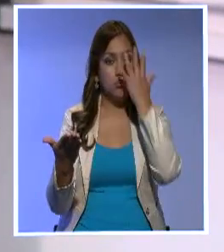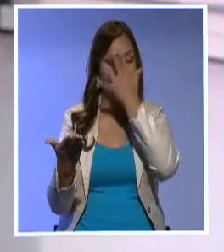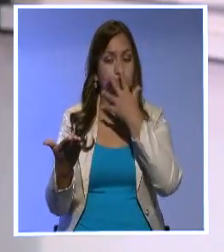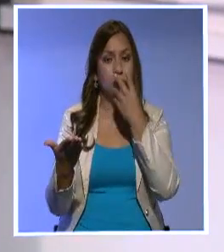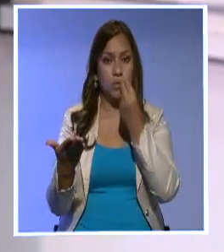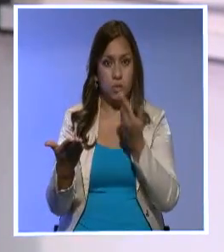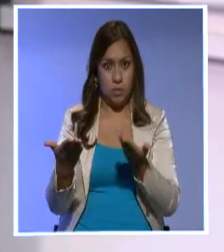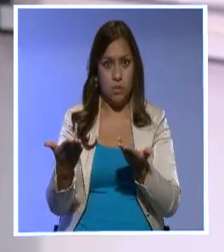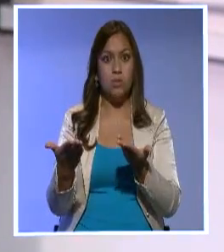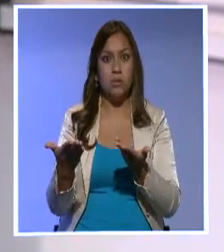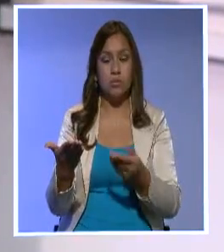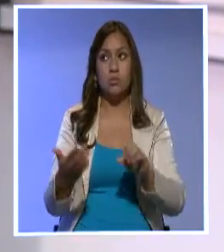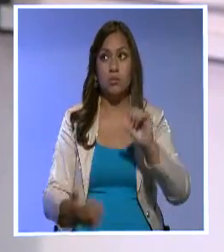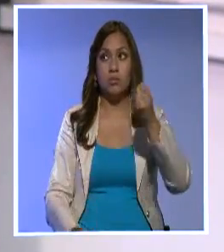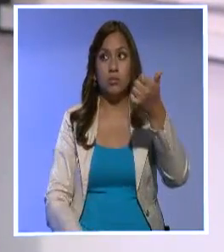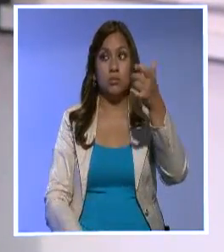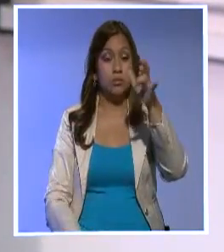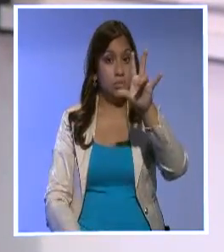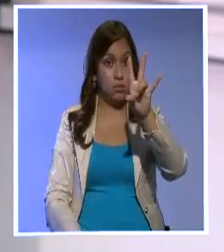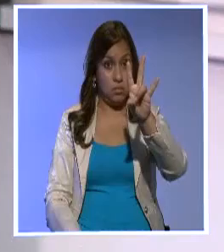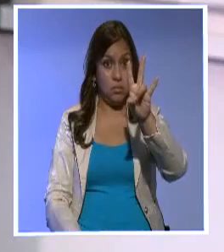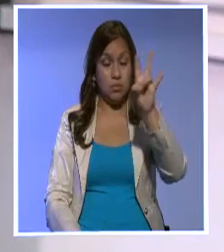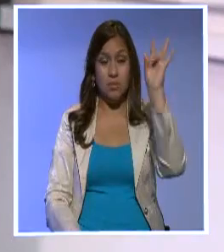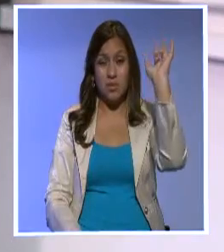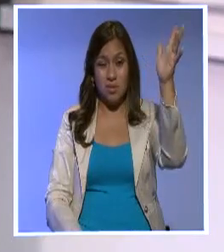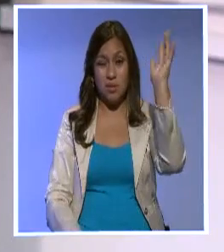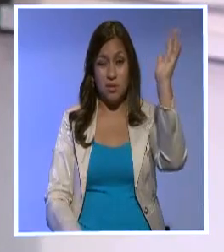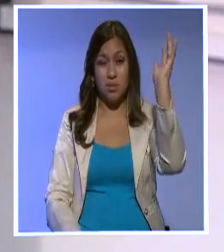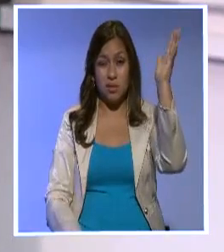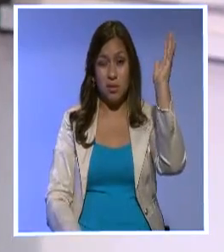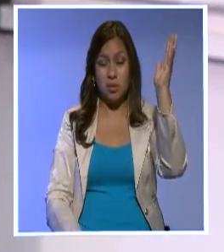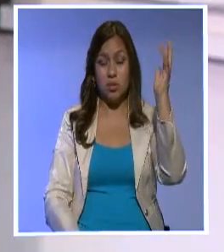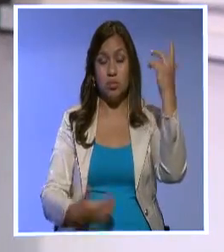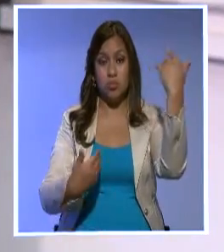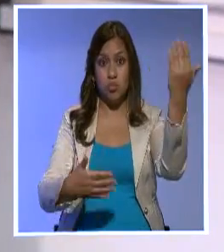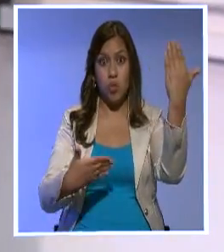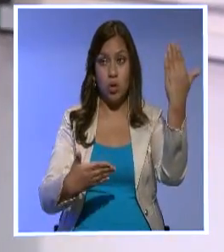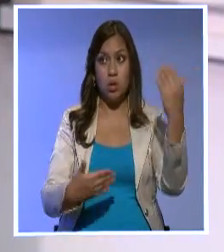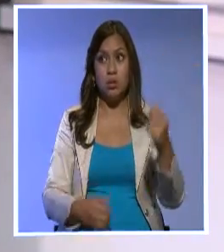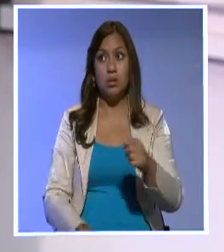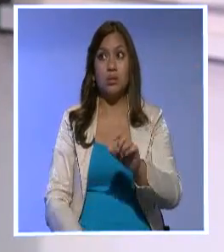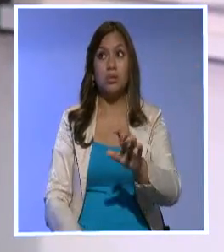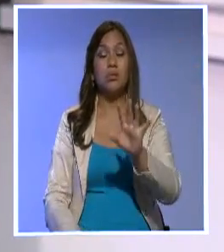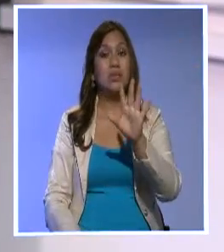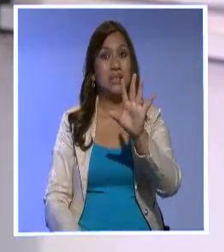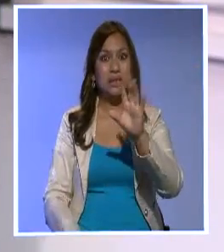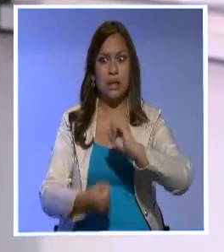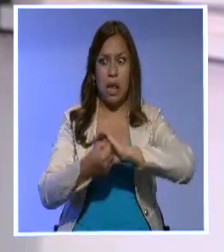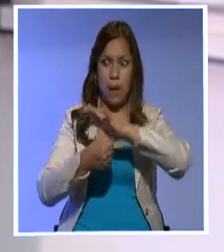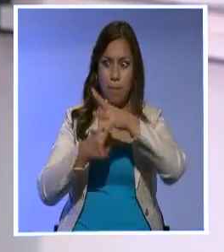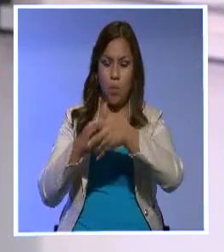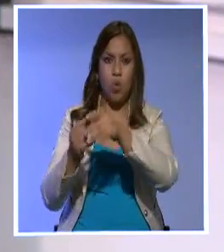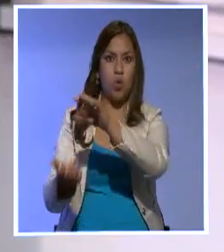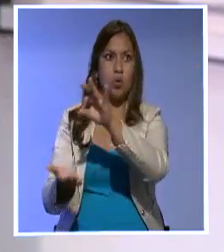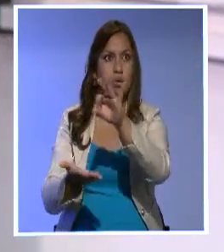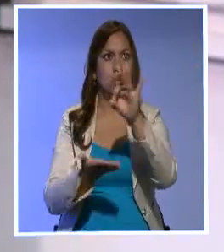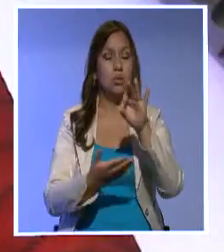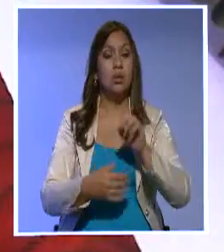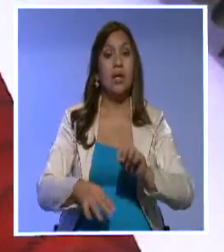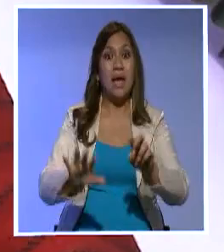escuchar 17 discursos políticos de los cinco continentes en siete idiomas